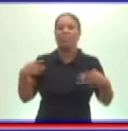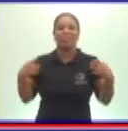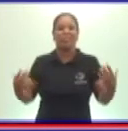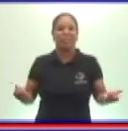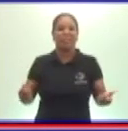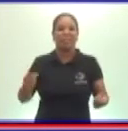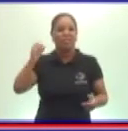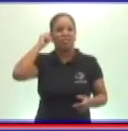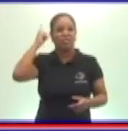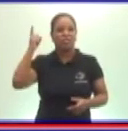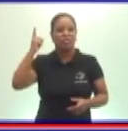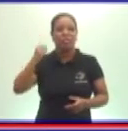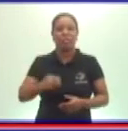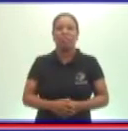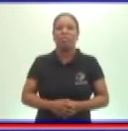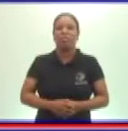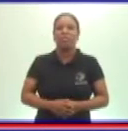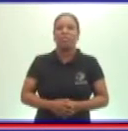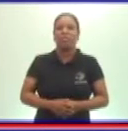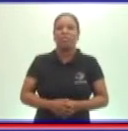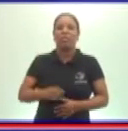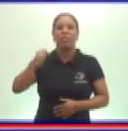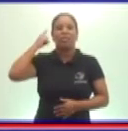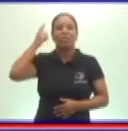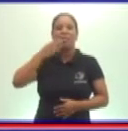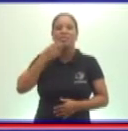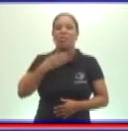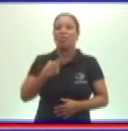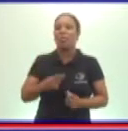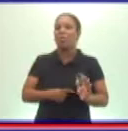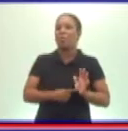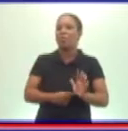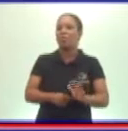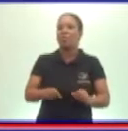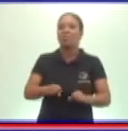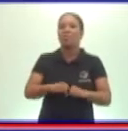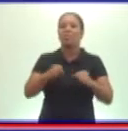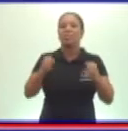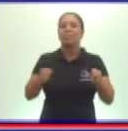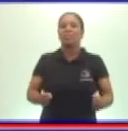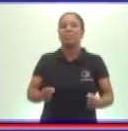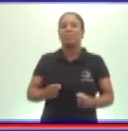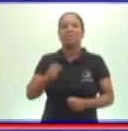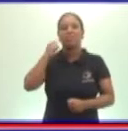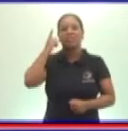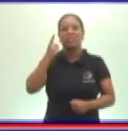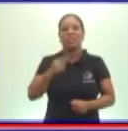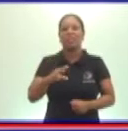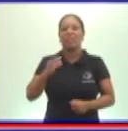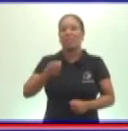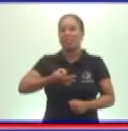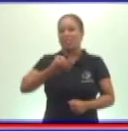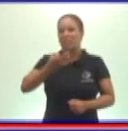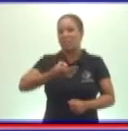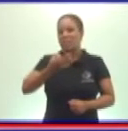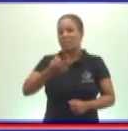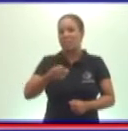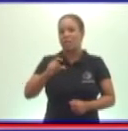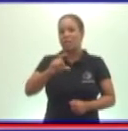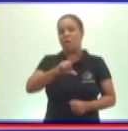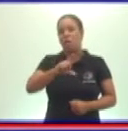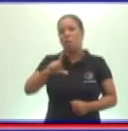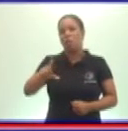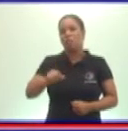ideología? La ideología como representación. En primer lugar, un sistema de ideas que define una concepción. En segundo